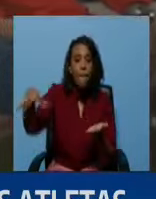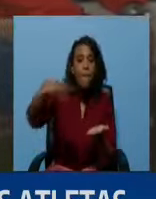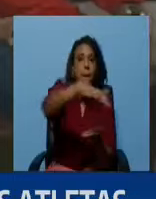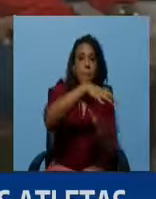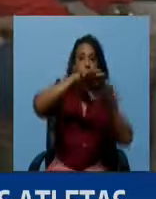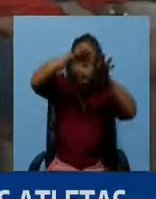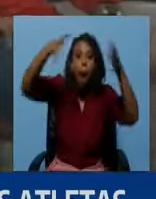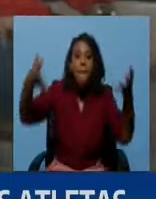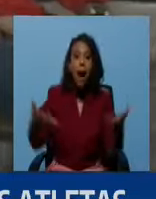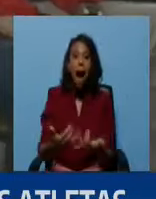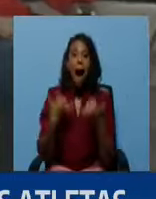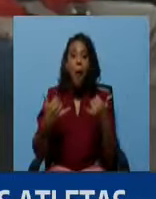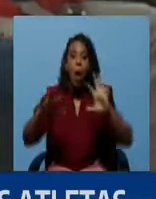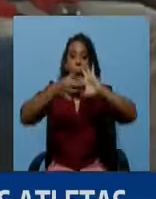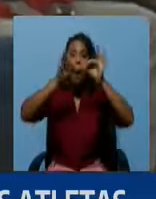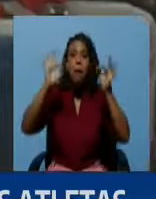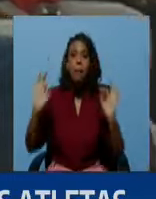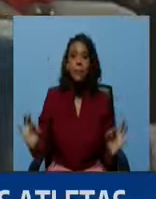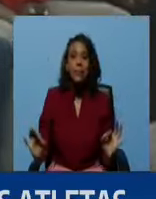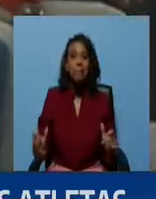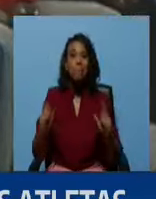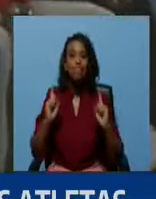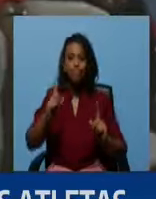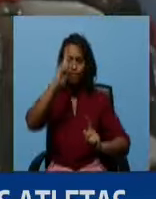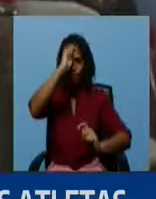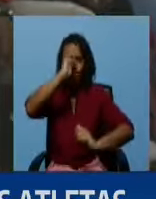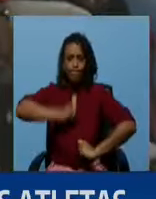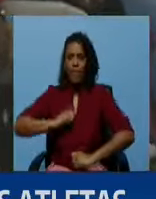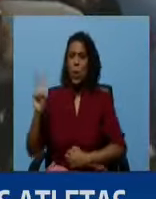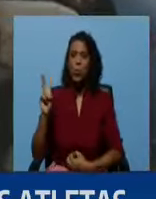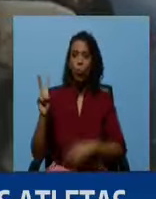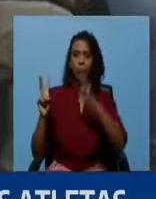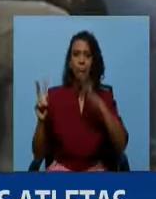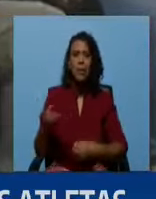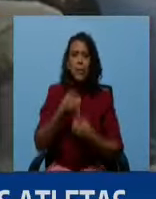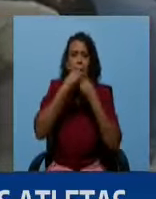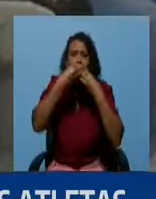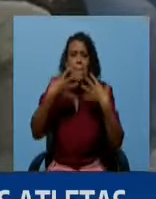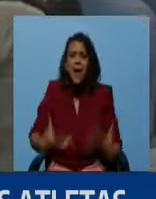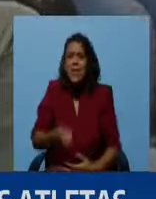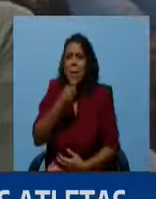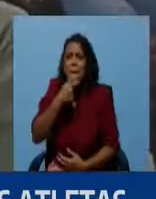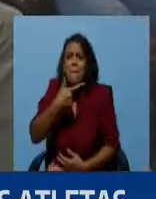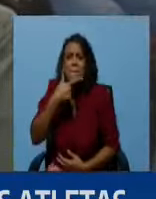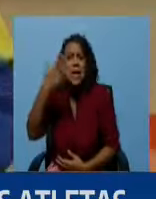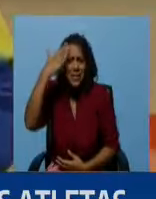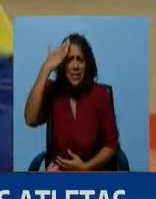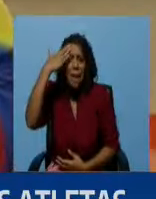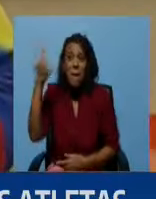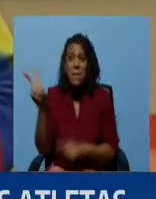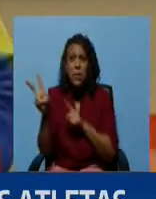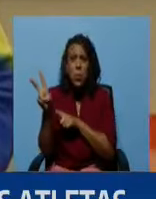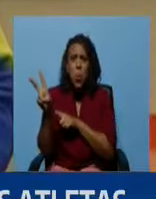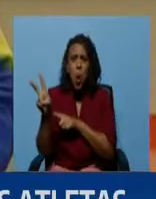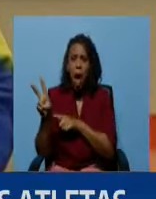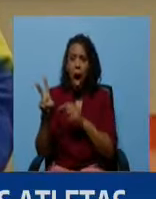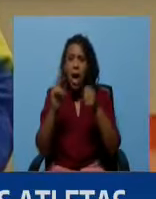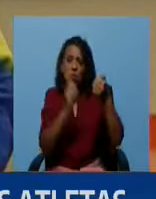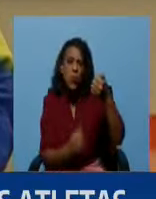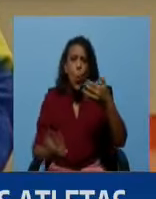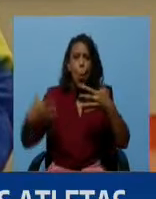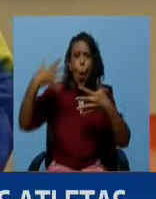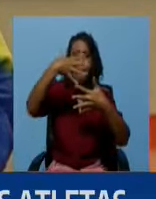mundiales y olímpicas. Eso es una belleza, saber que Venezuela está en esas